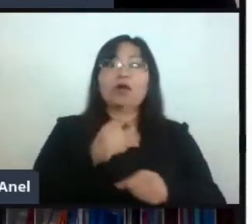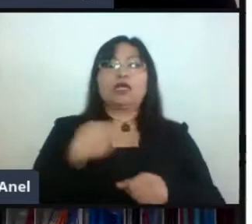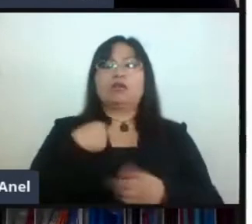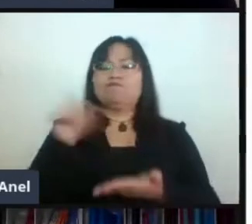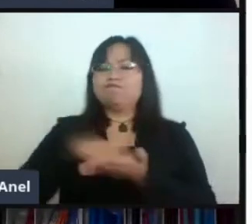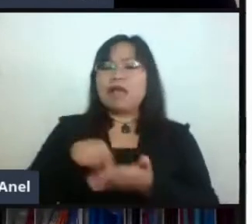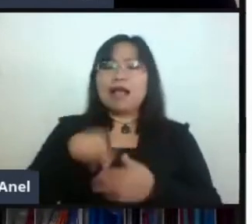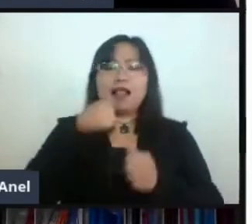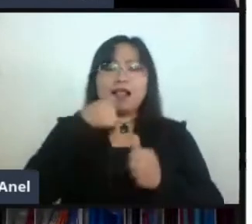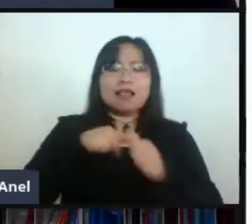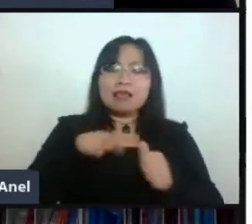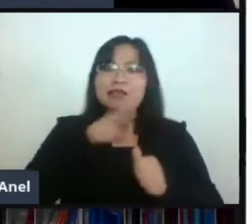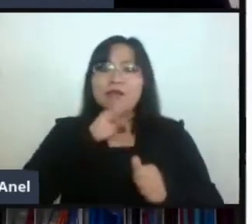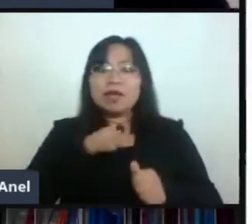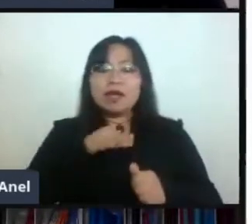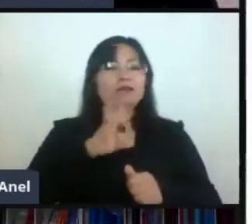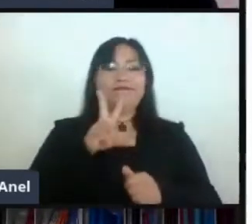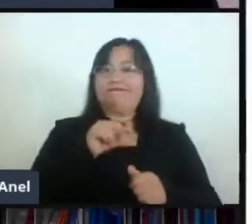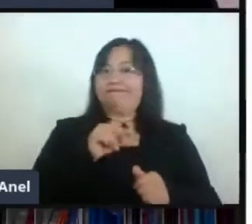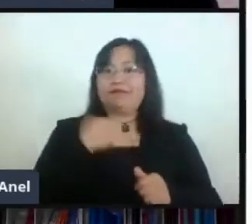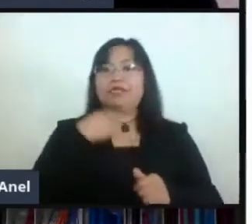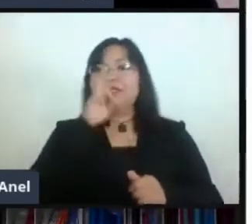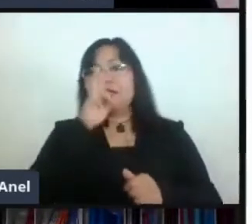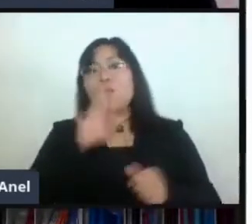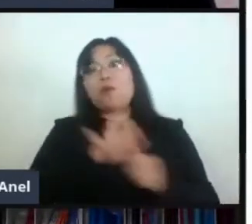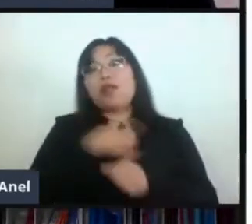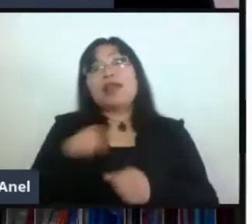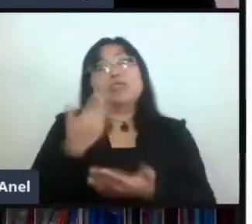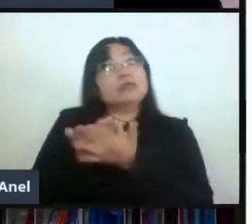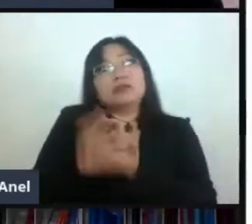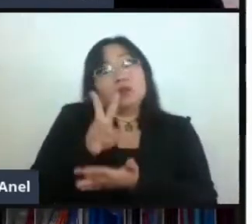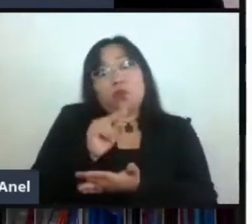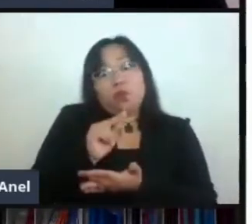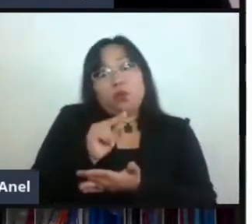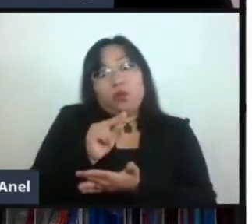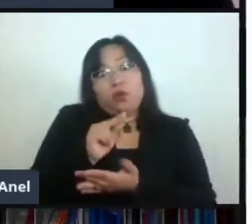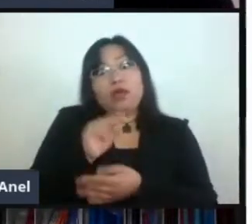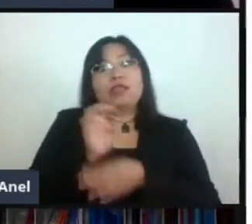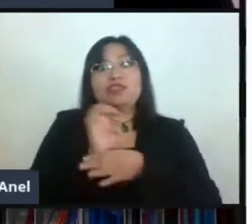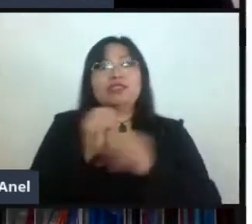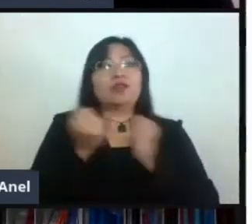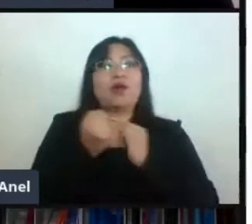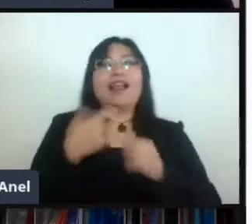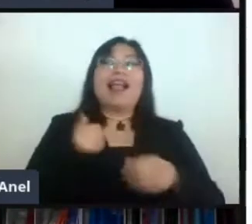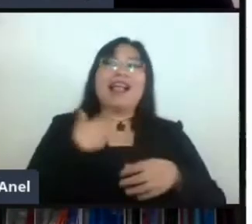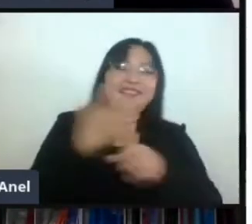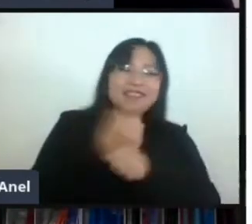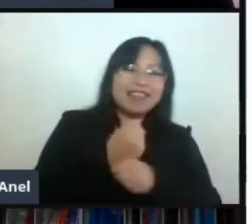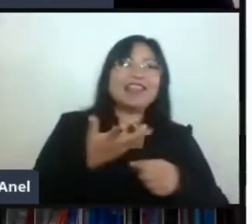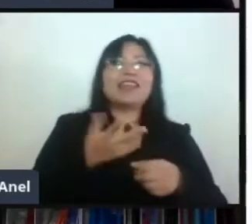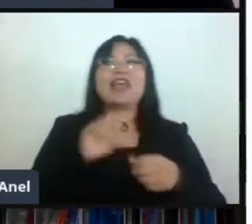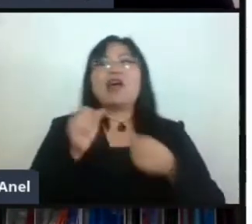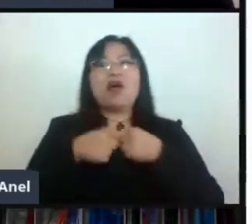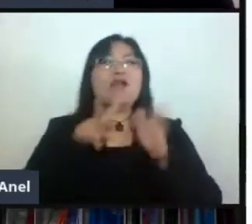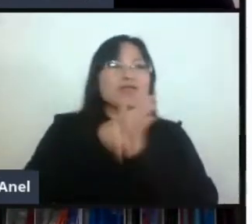videos, audios, lo que es lenguaje de señas, lo que yo pueda,